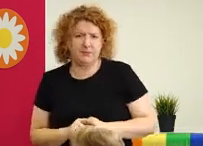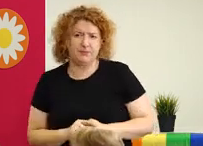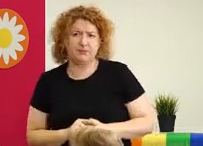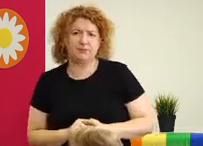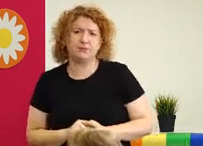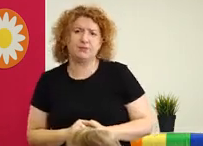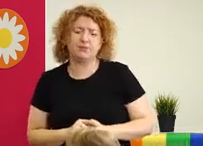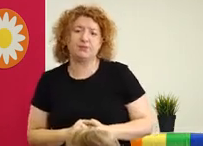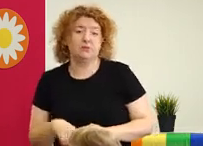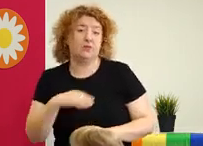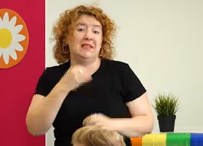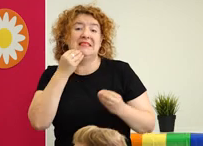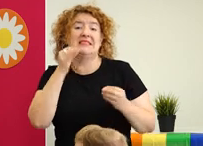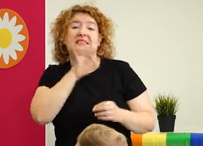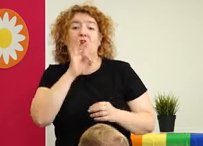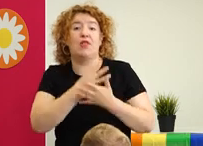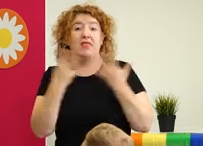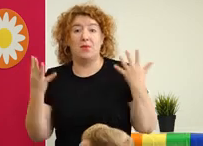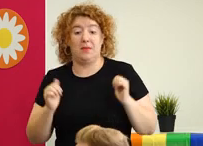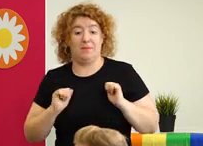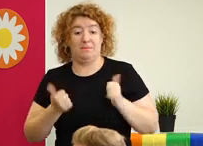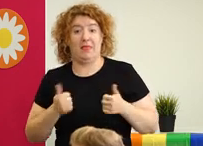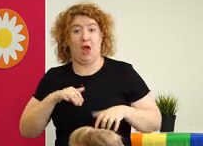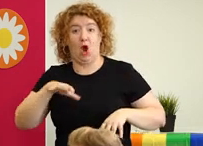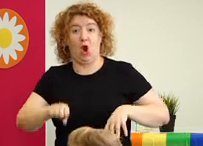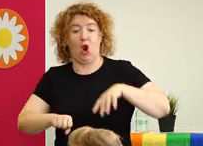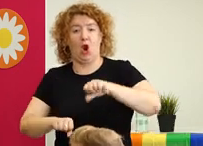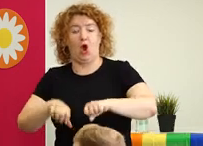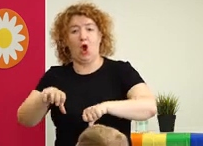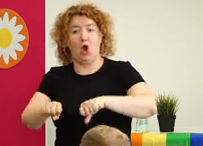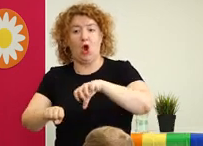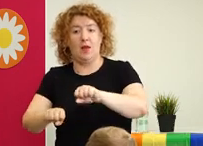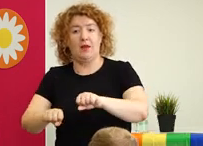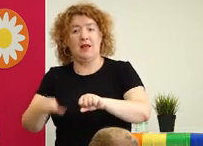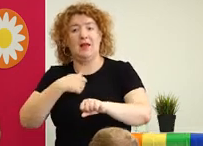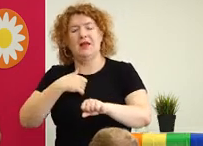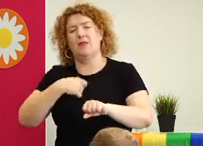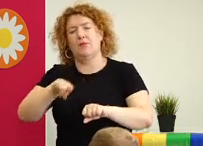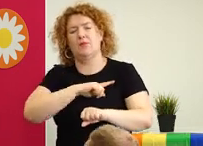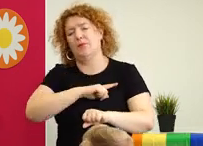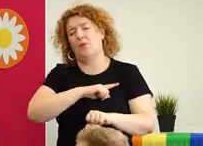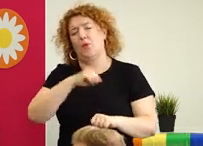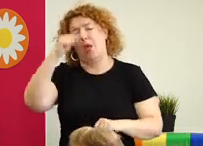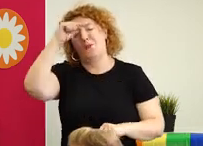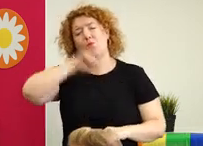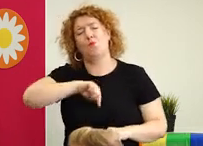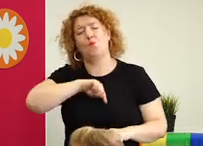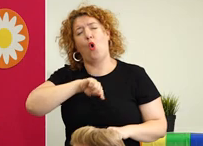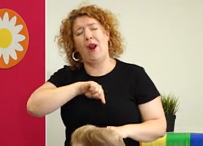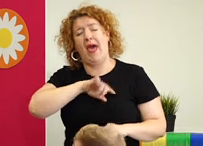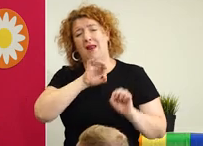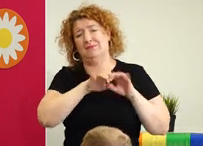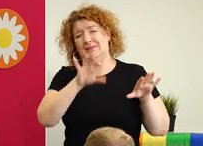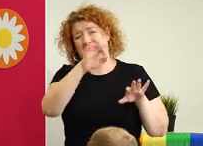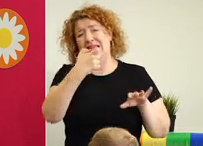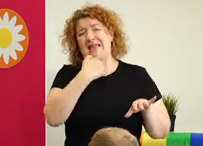ir a la historia del siglo XIX, al inicio del colonialismo, a ver cómo la rígida moral victoriana llegó a los países del norte de